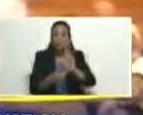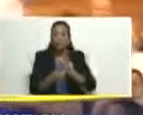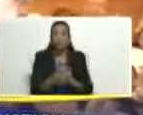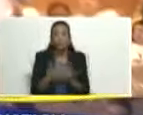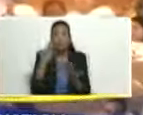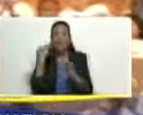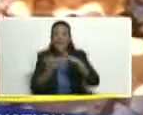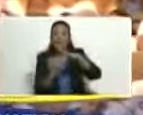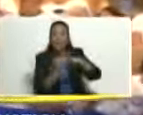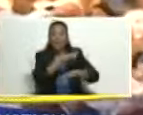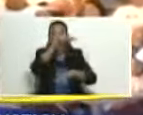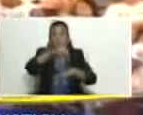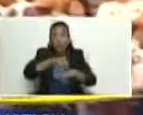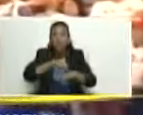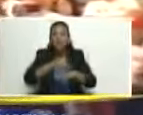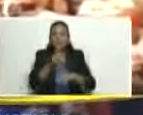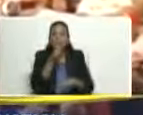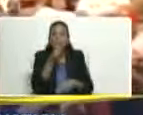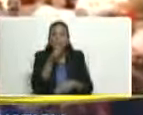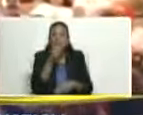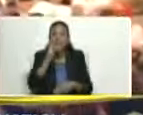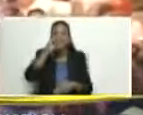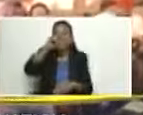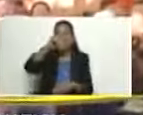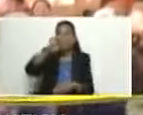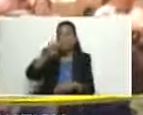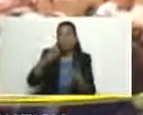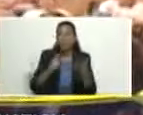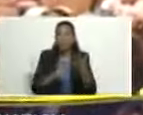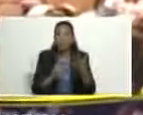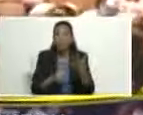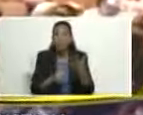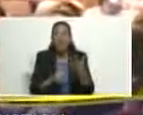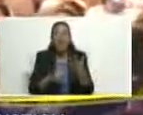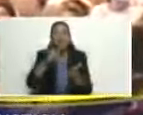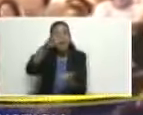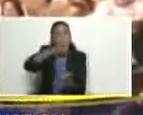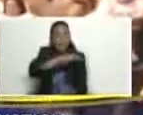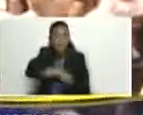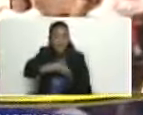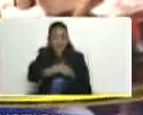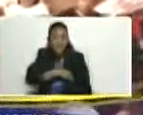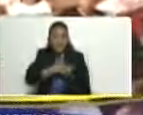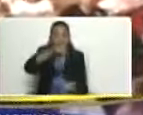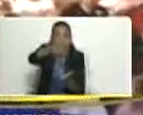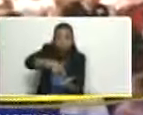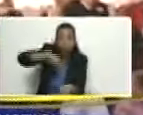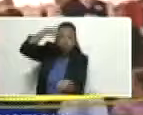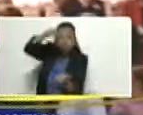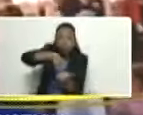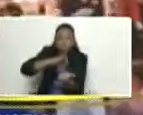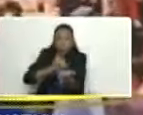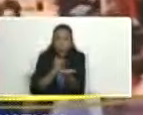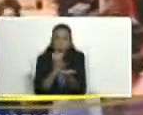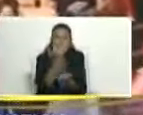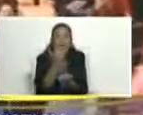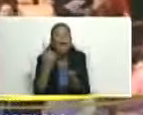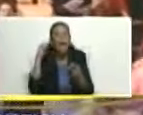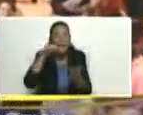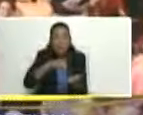El Instituto Nacional de Nutrición, la gran misión Agro Venezuela, Castro Soteldo.